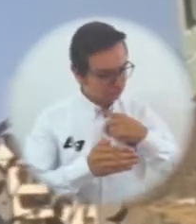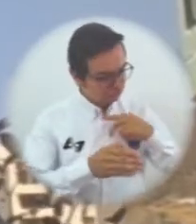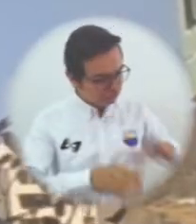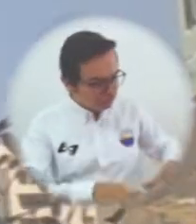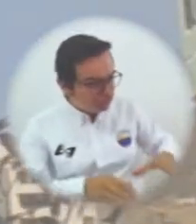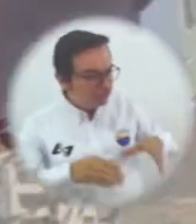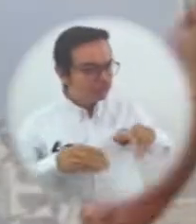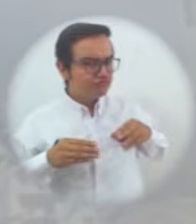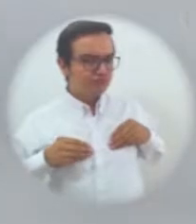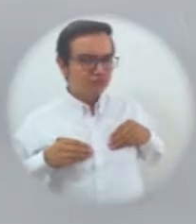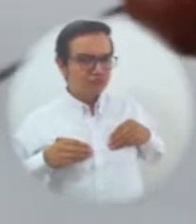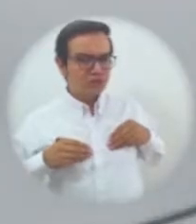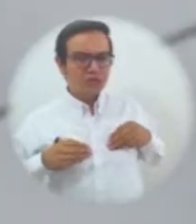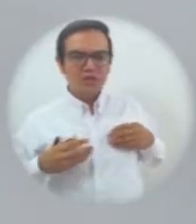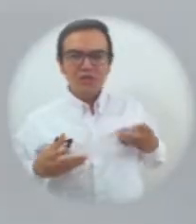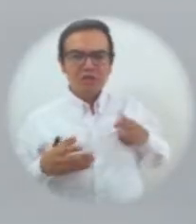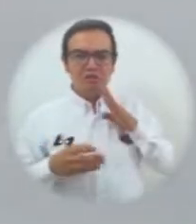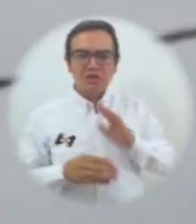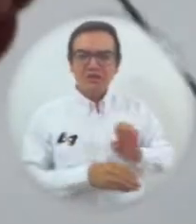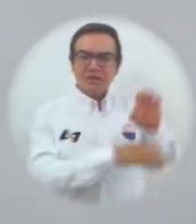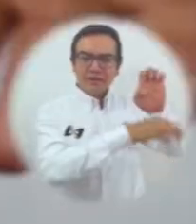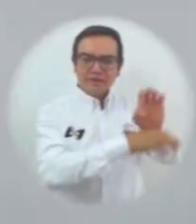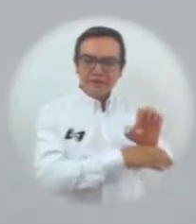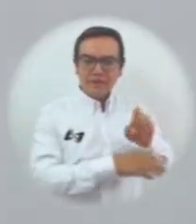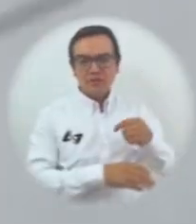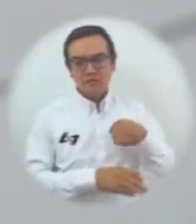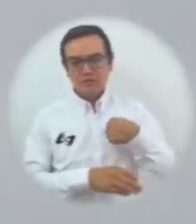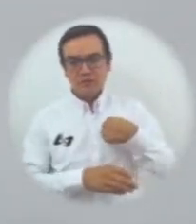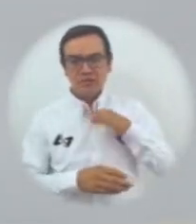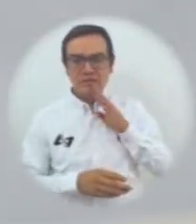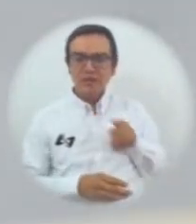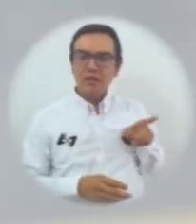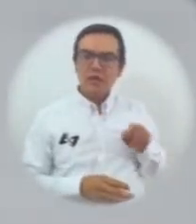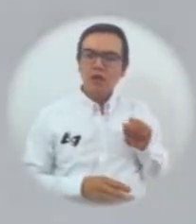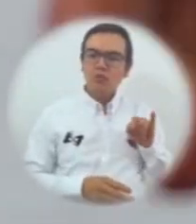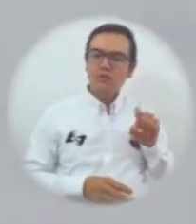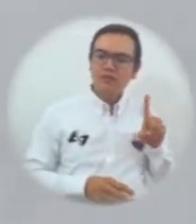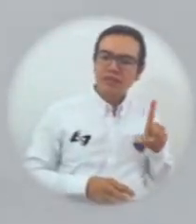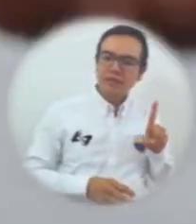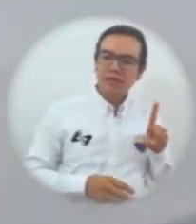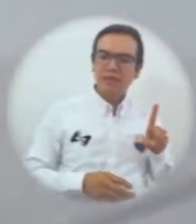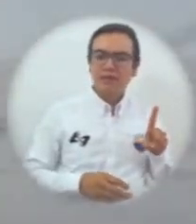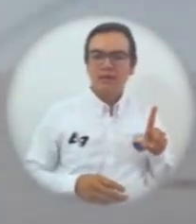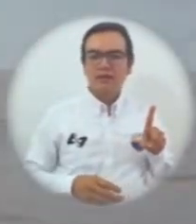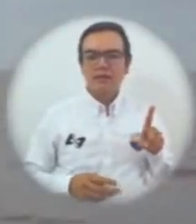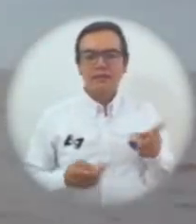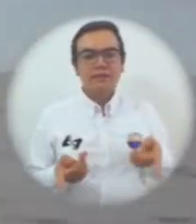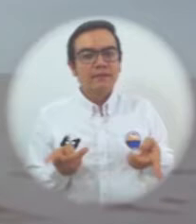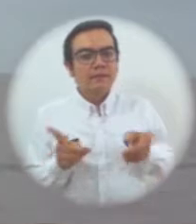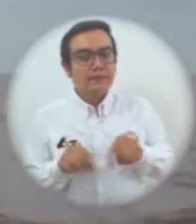procesos asumidos por las estructuras orgánicas de la AUNAP,